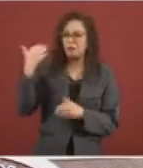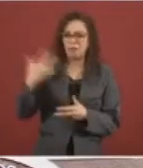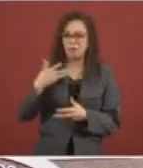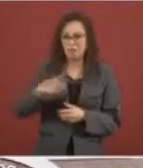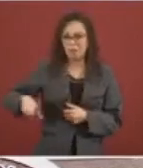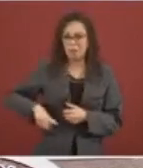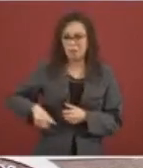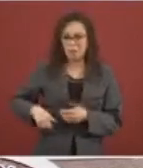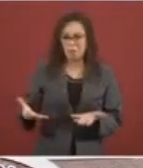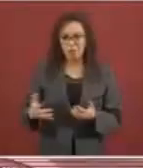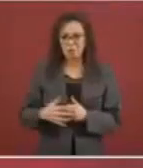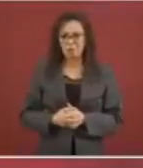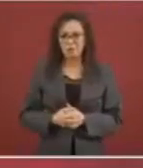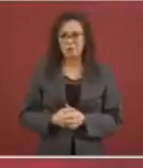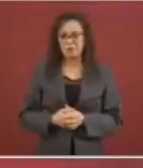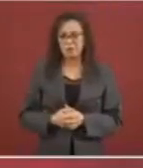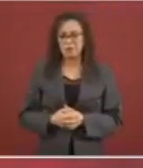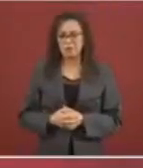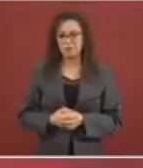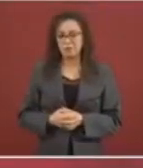En el 18, les pongo el ejemplo,